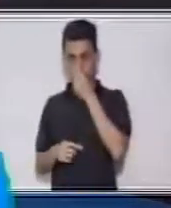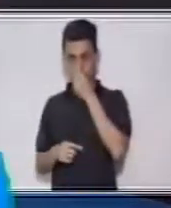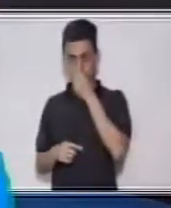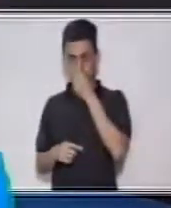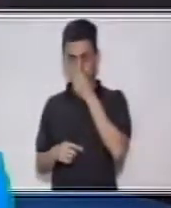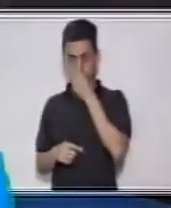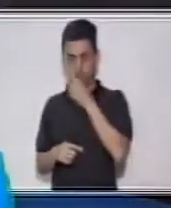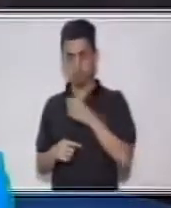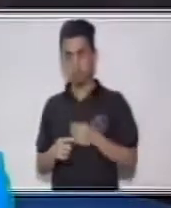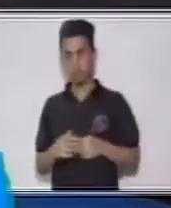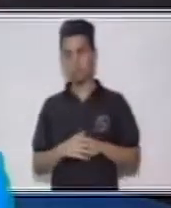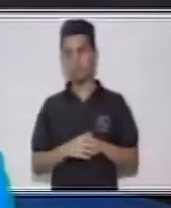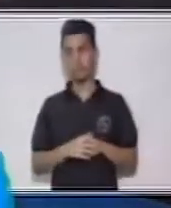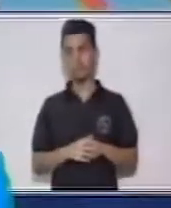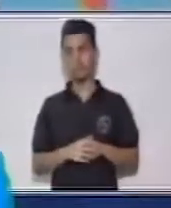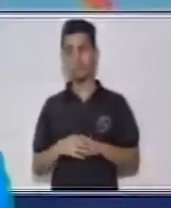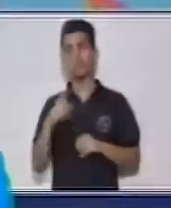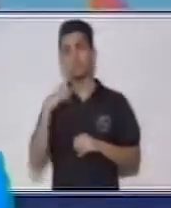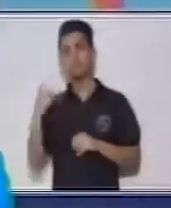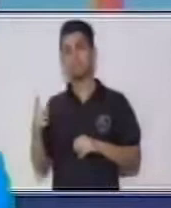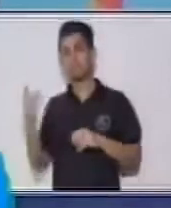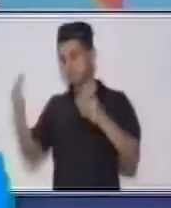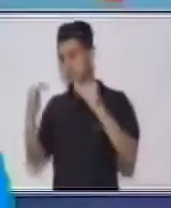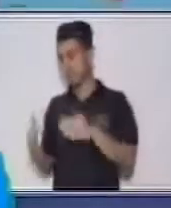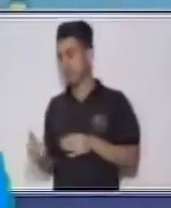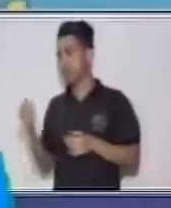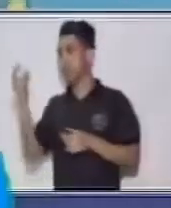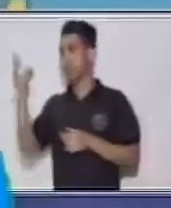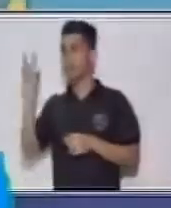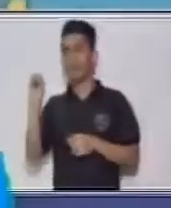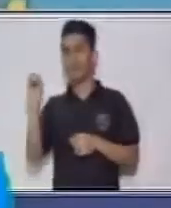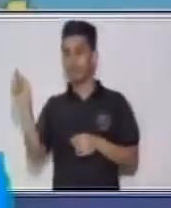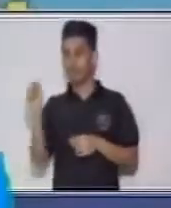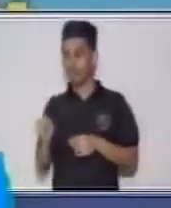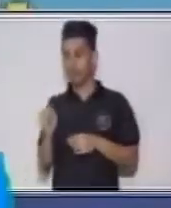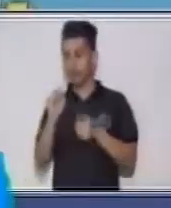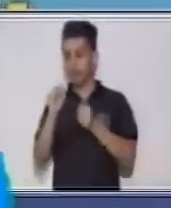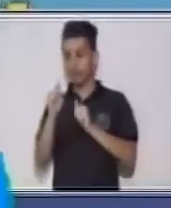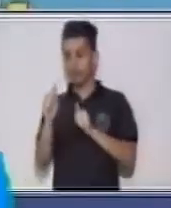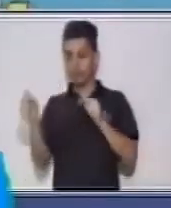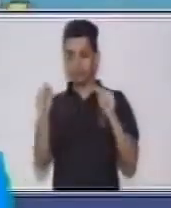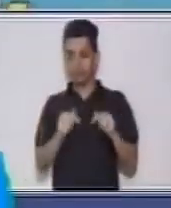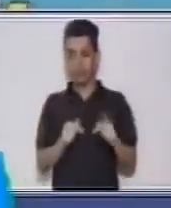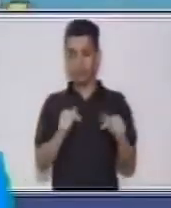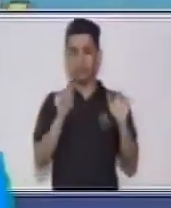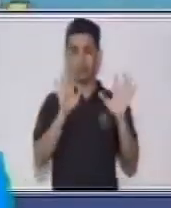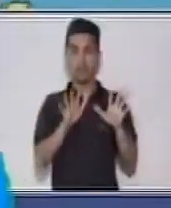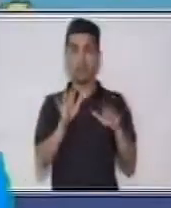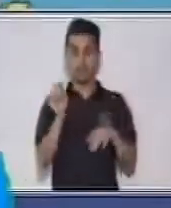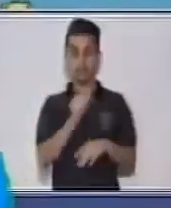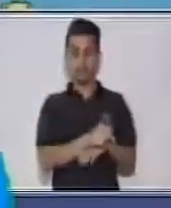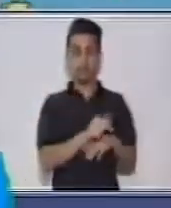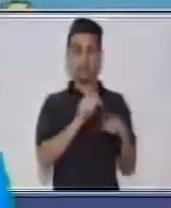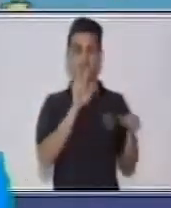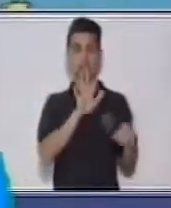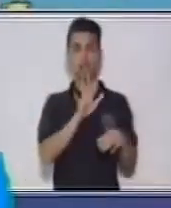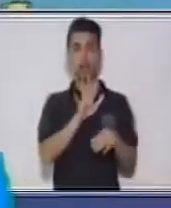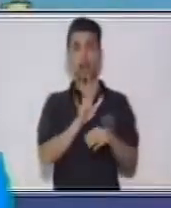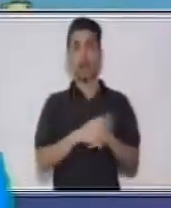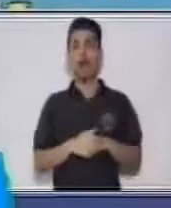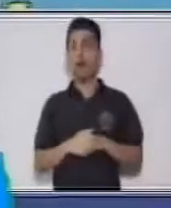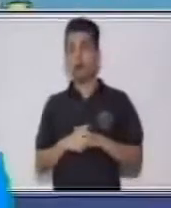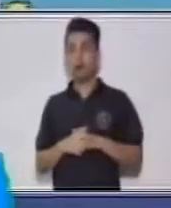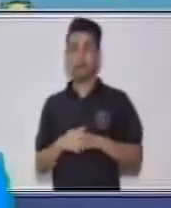20 15 10 5 vamos a decir